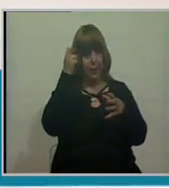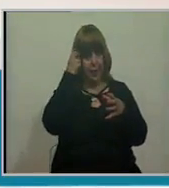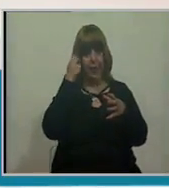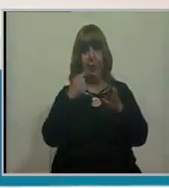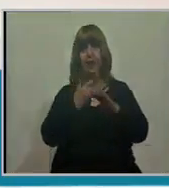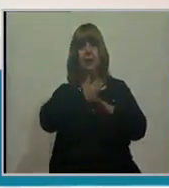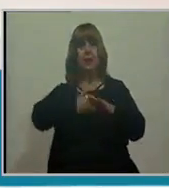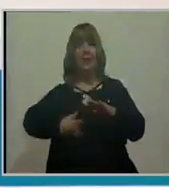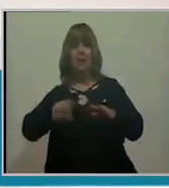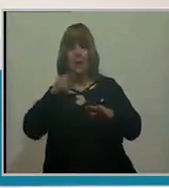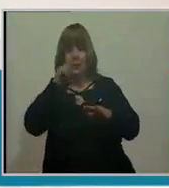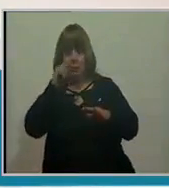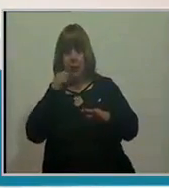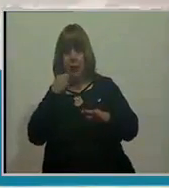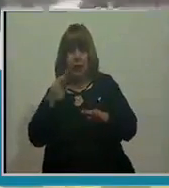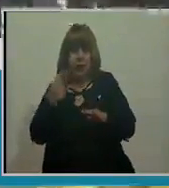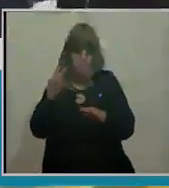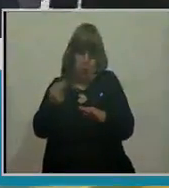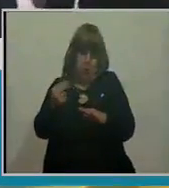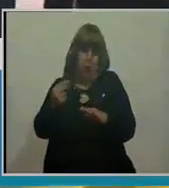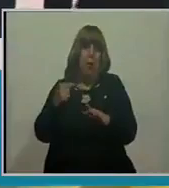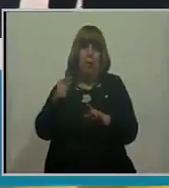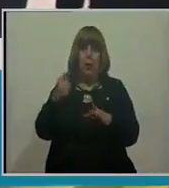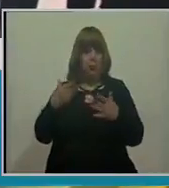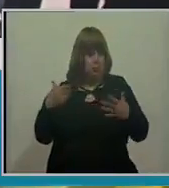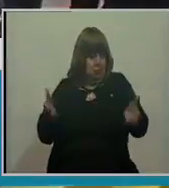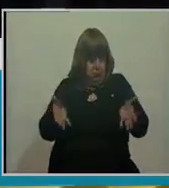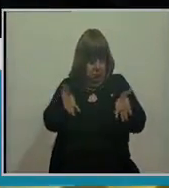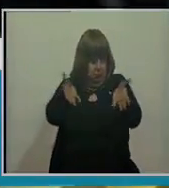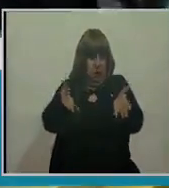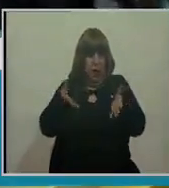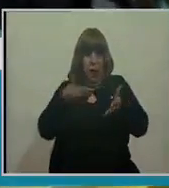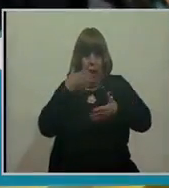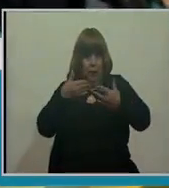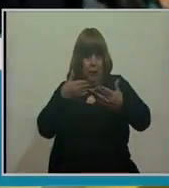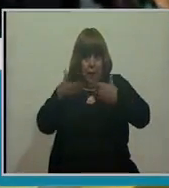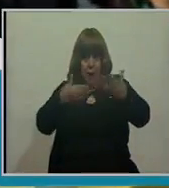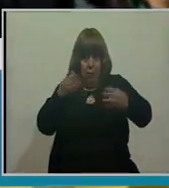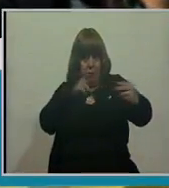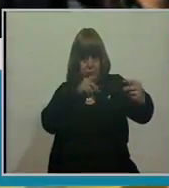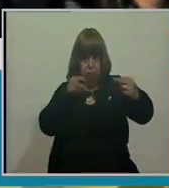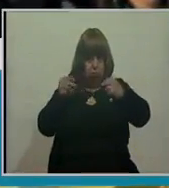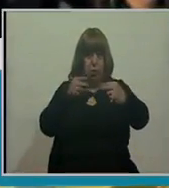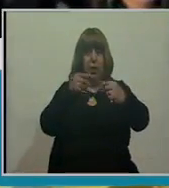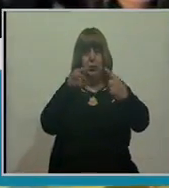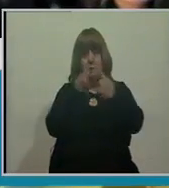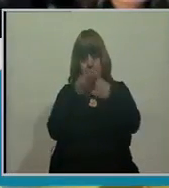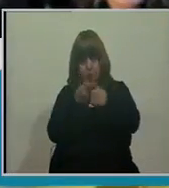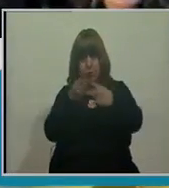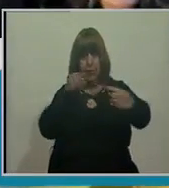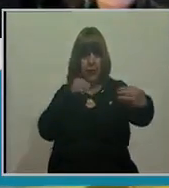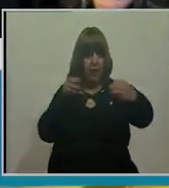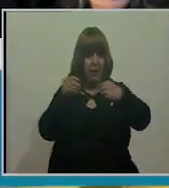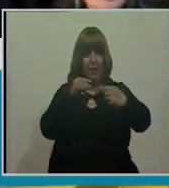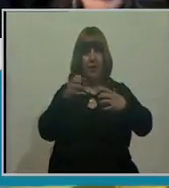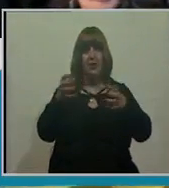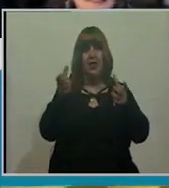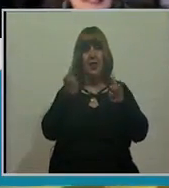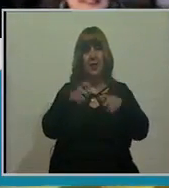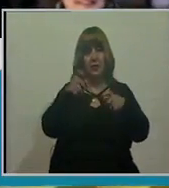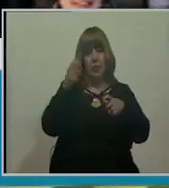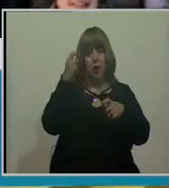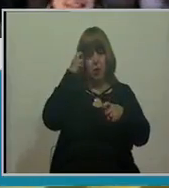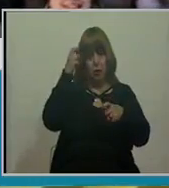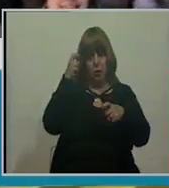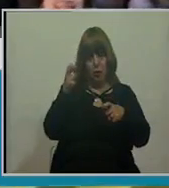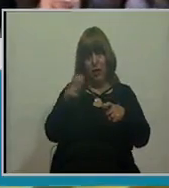dijo que se debata en el Congreso, es necesario. Esta manifestación de apoyo al proyecto sumó tensión dentro del interbloque oficialista,